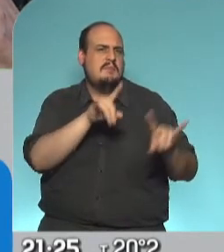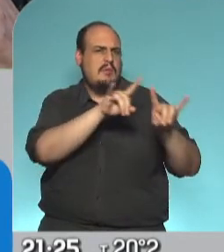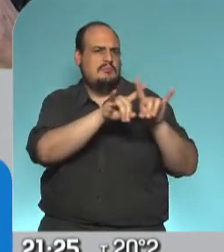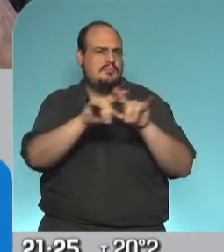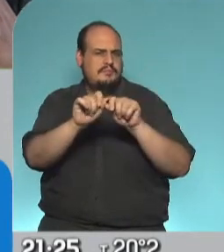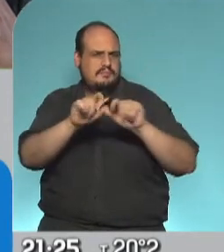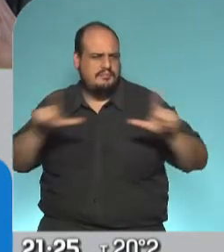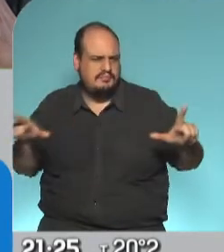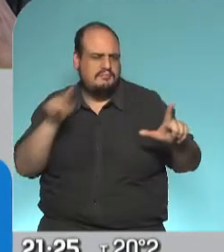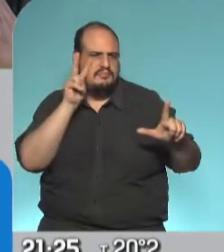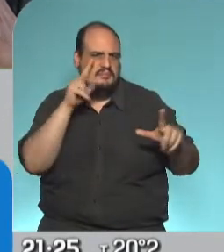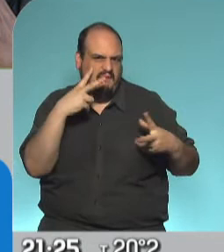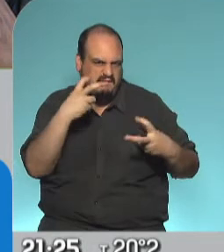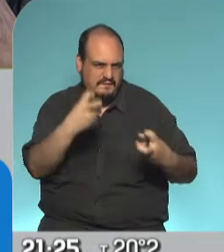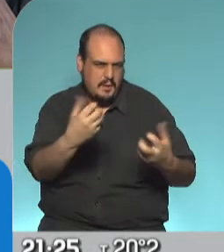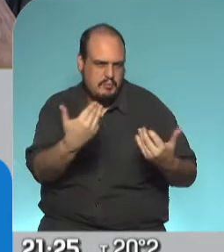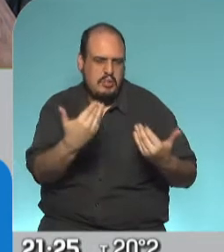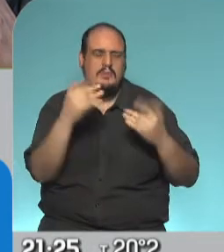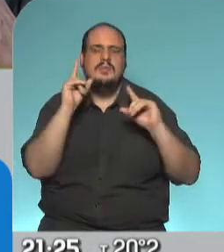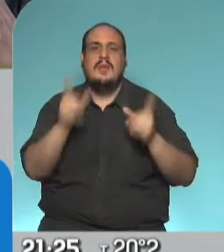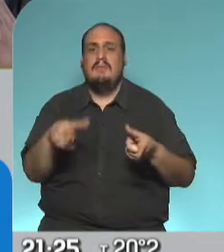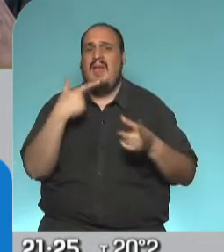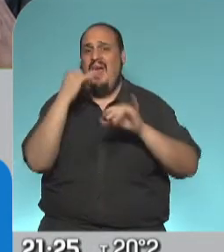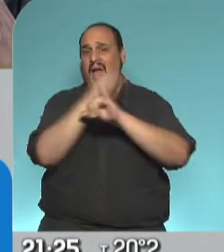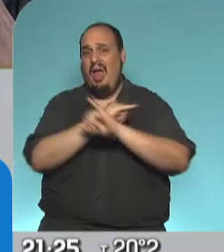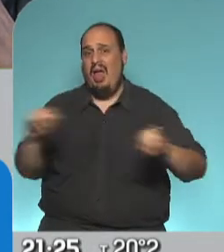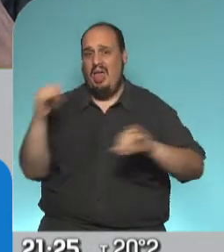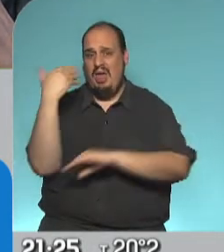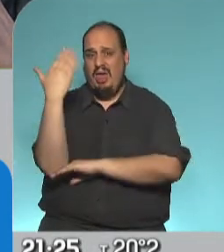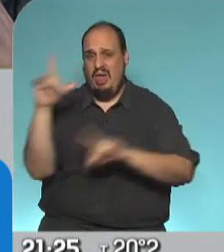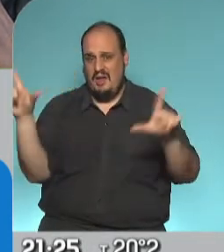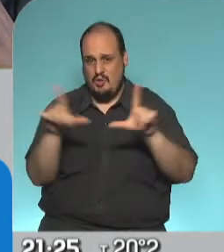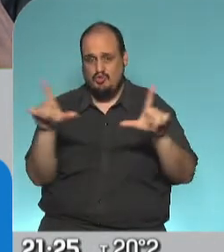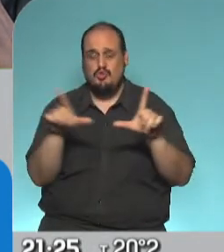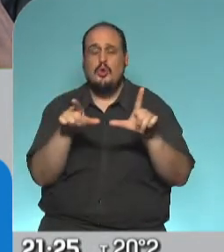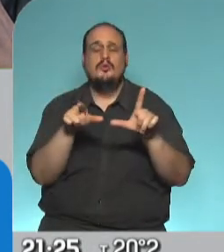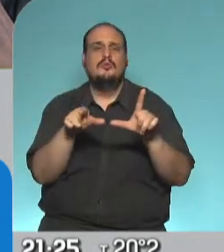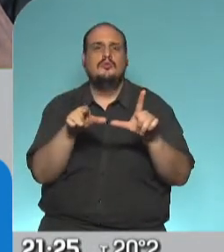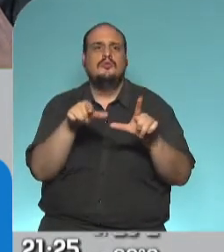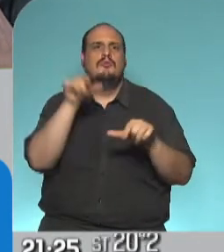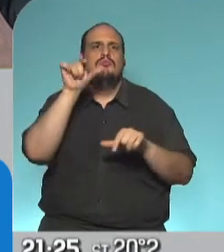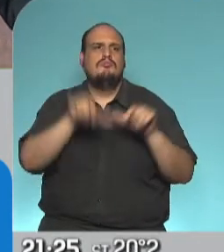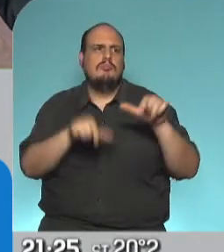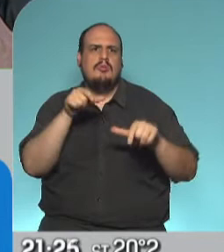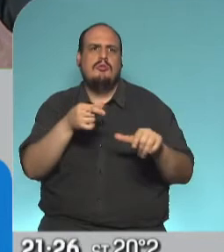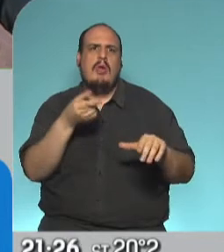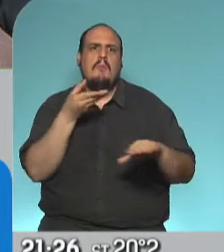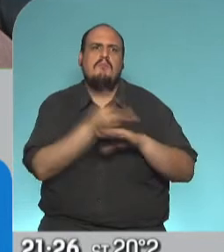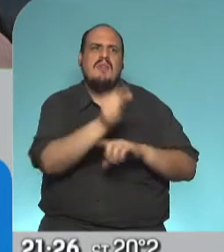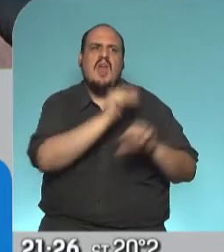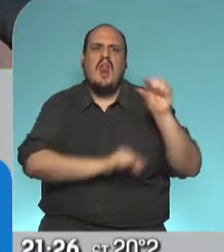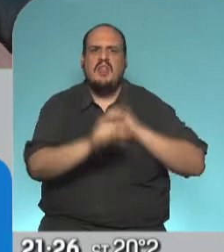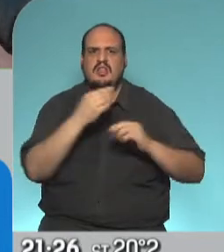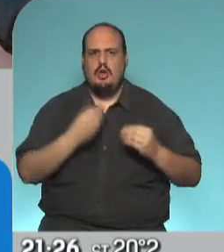web y además mediante estos anuncios de qué manera se puede cristalizar. ¿Cuáles son los